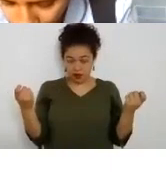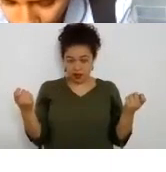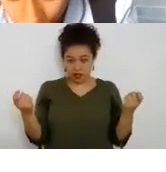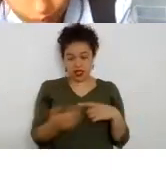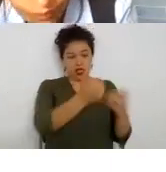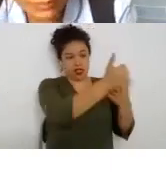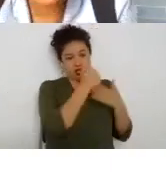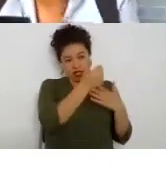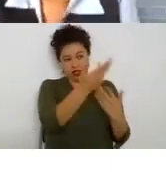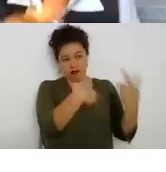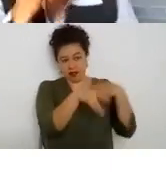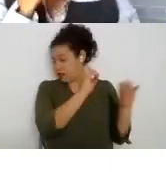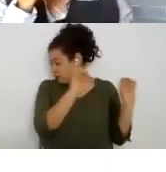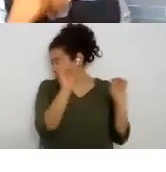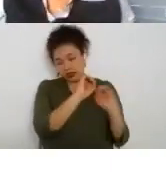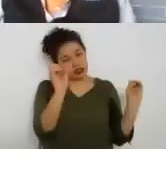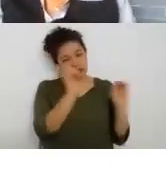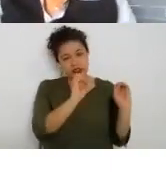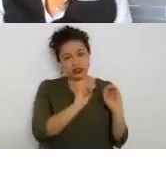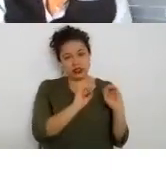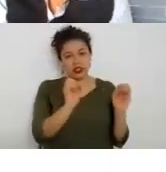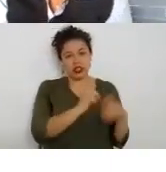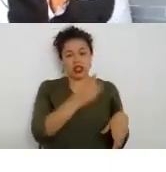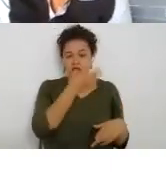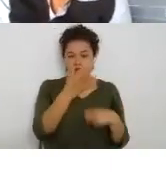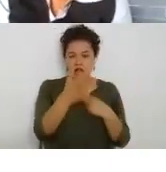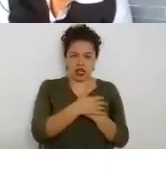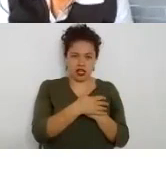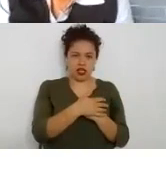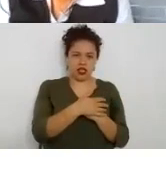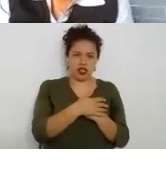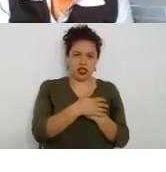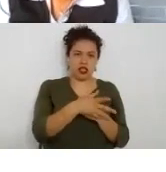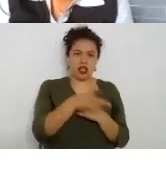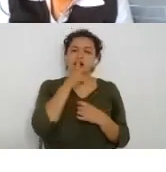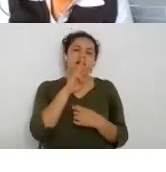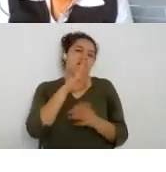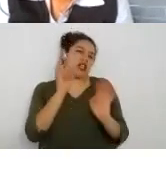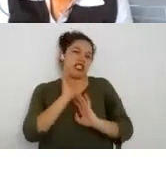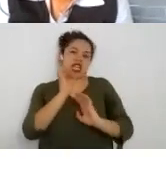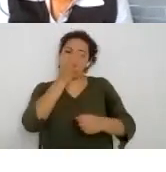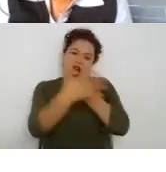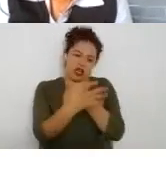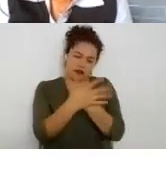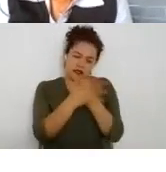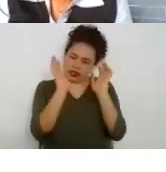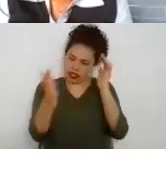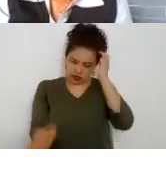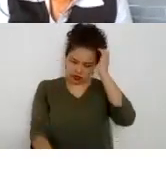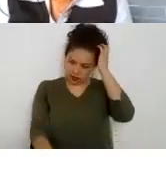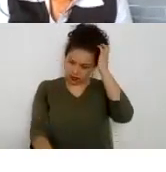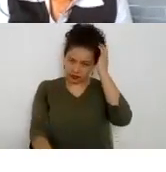llega, les repito, lo que se hace es, se les comunica. A este punto los papás tienen que haber estado enterados también de la